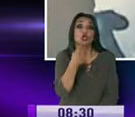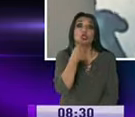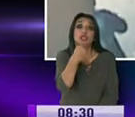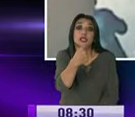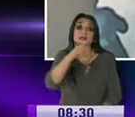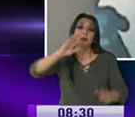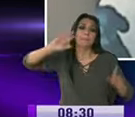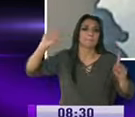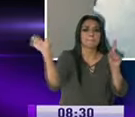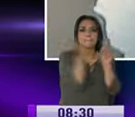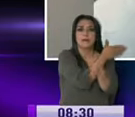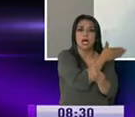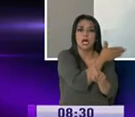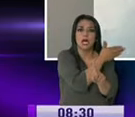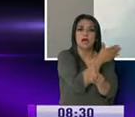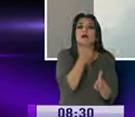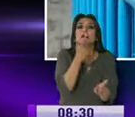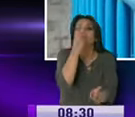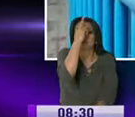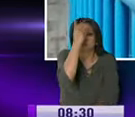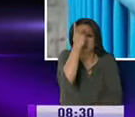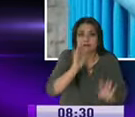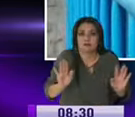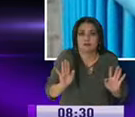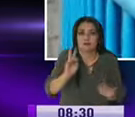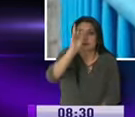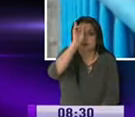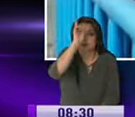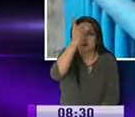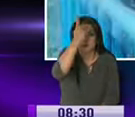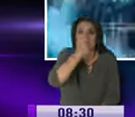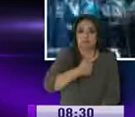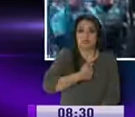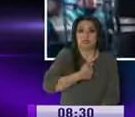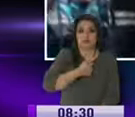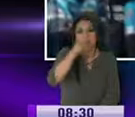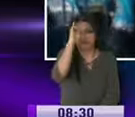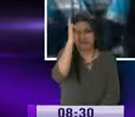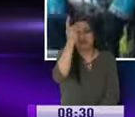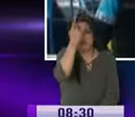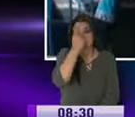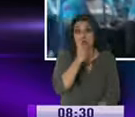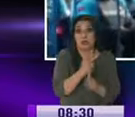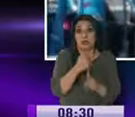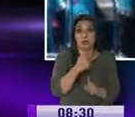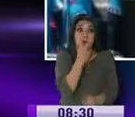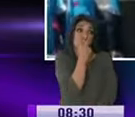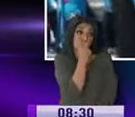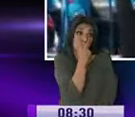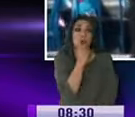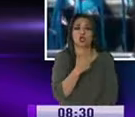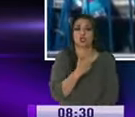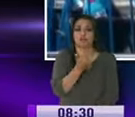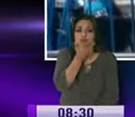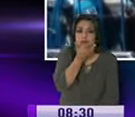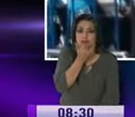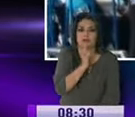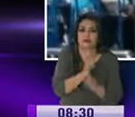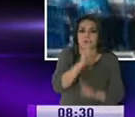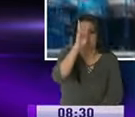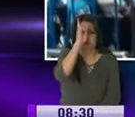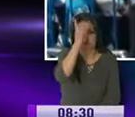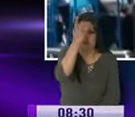la denuncia de moradores y usuarios de la acera en la calle América, junto al sector de la Y en el norte de Quito. Buenos días, problema va más de 8